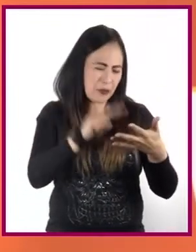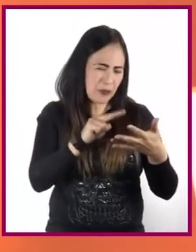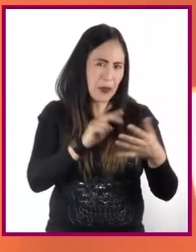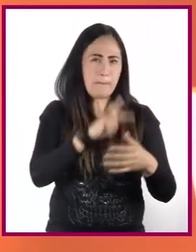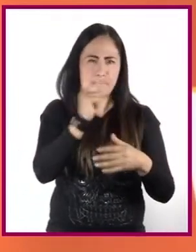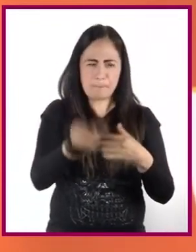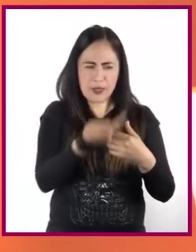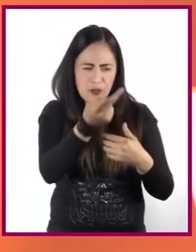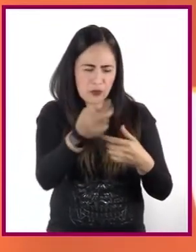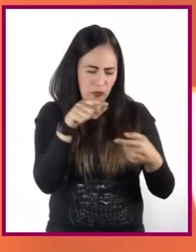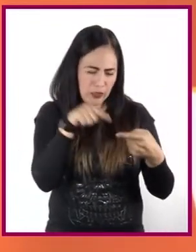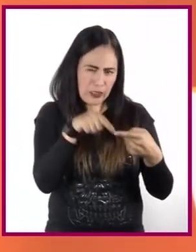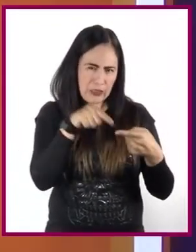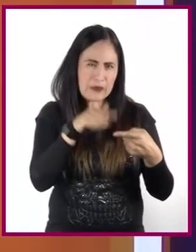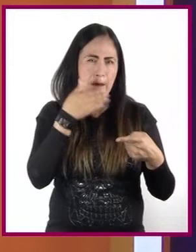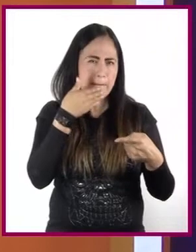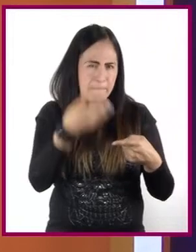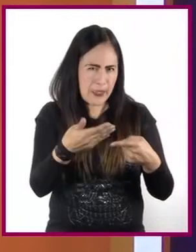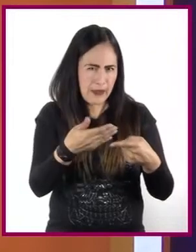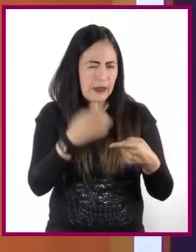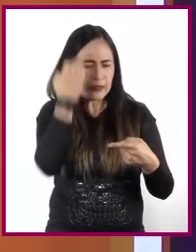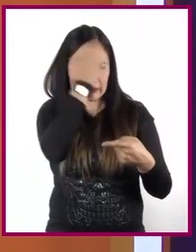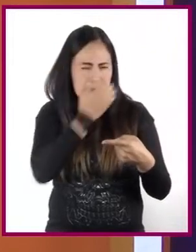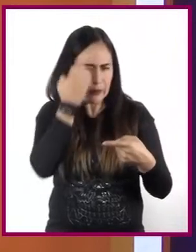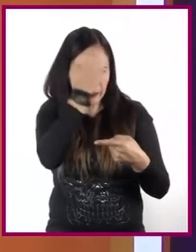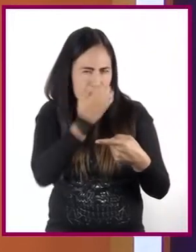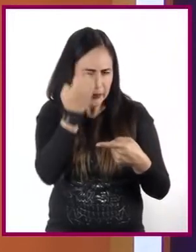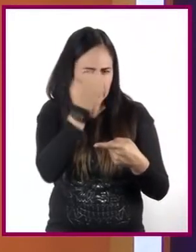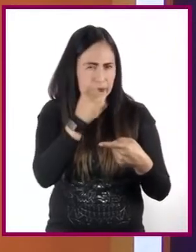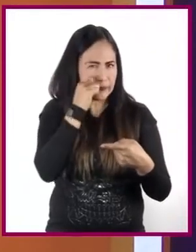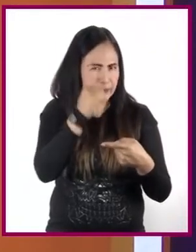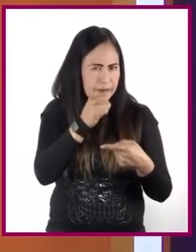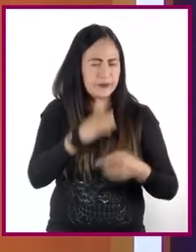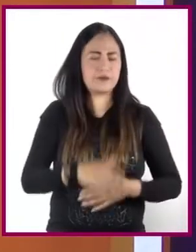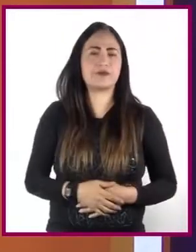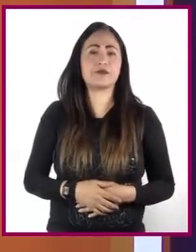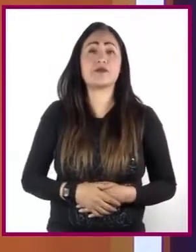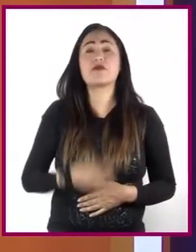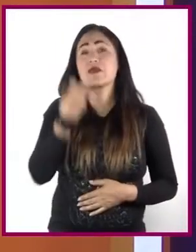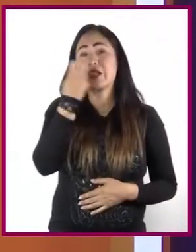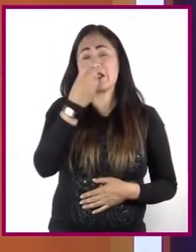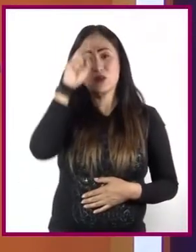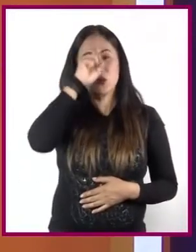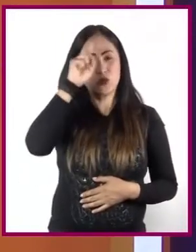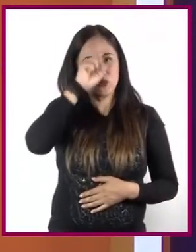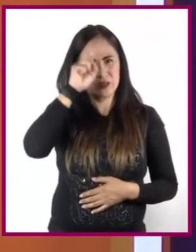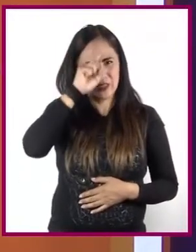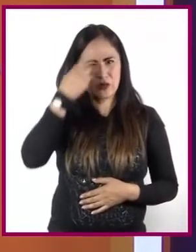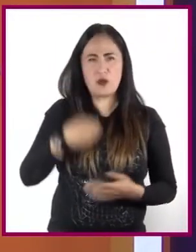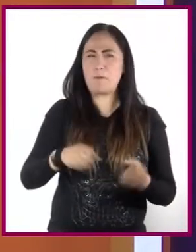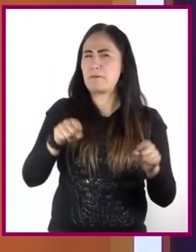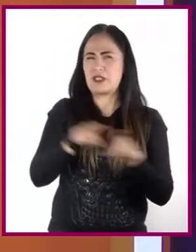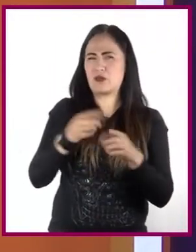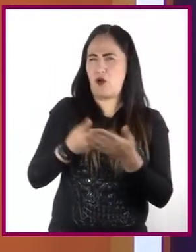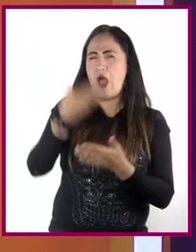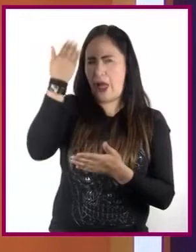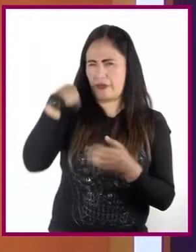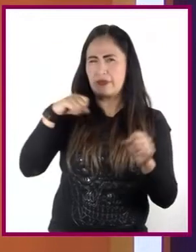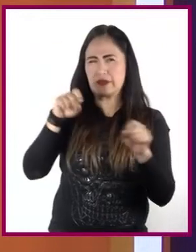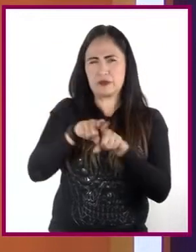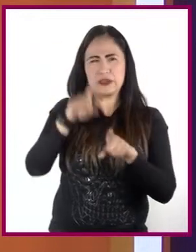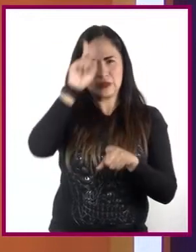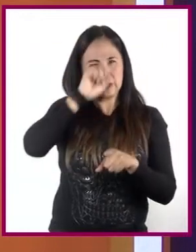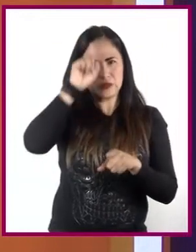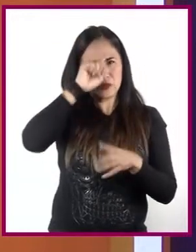la pregunta correcta. Estas recomendaciones y algunas otras que ya han recibido serán de utilidad para enfrentar